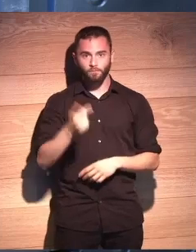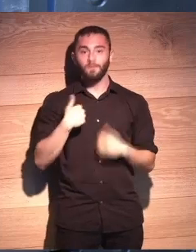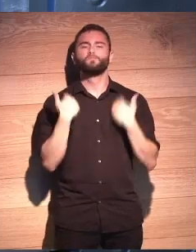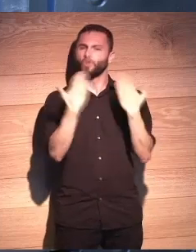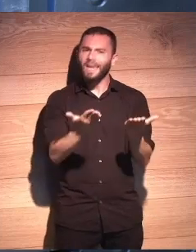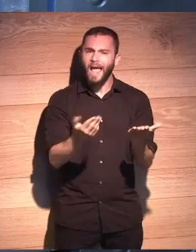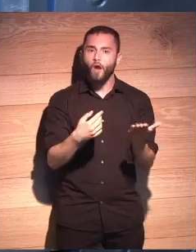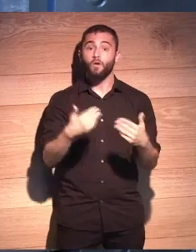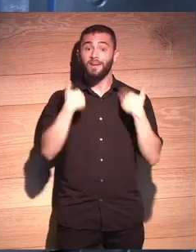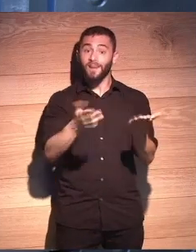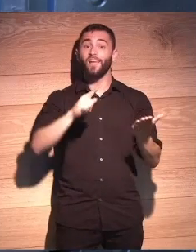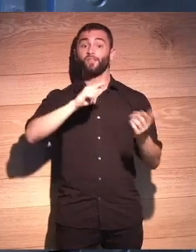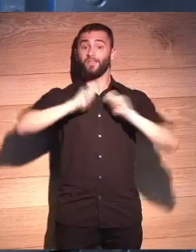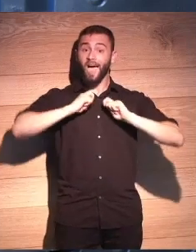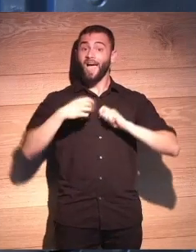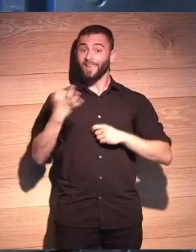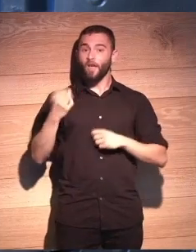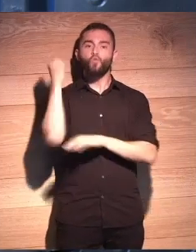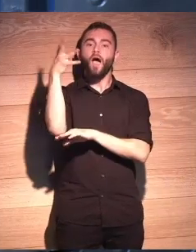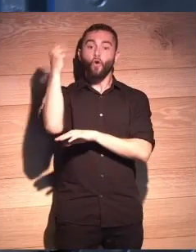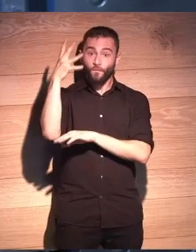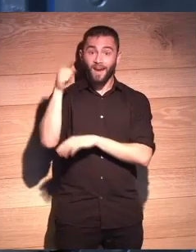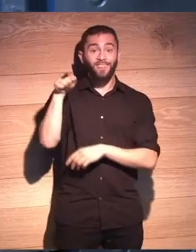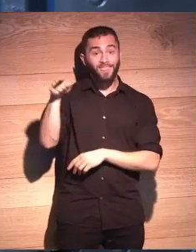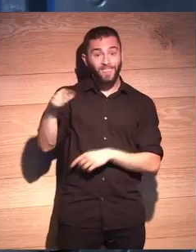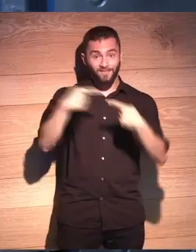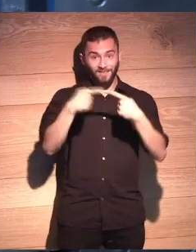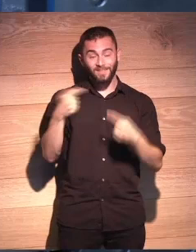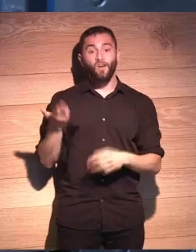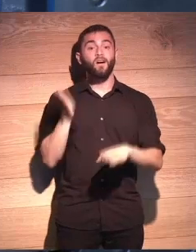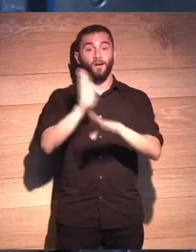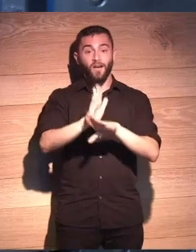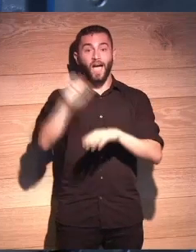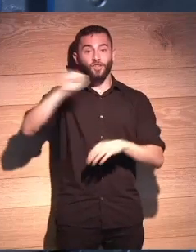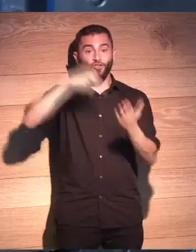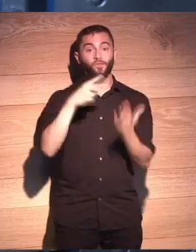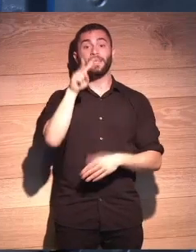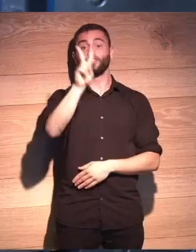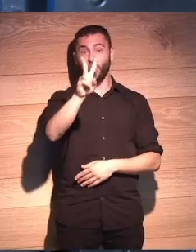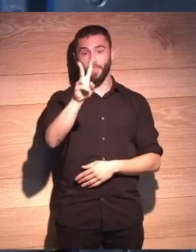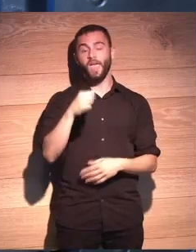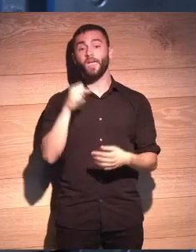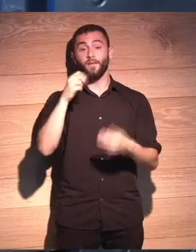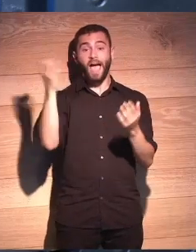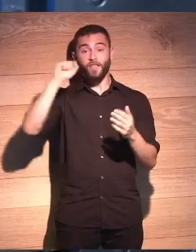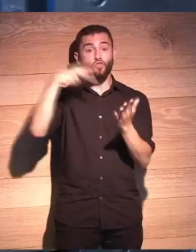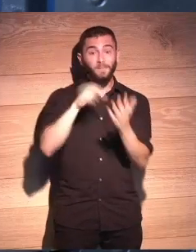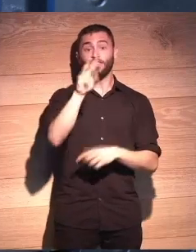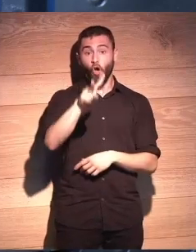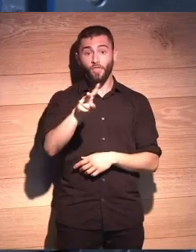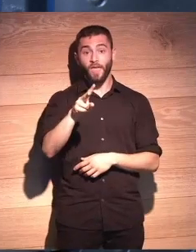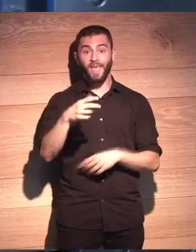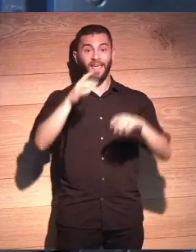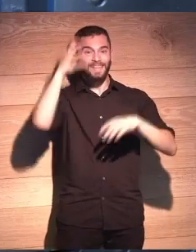que me dio es una conferencia que dio él en 2012 explicando la inteligencia artificial vivida en